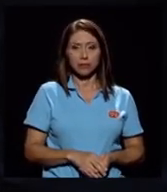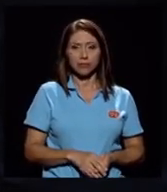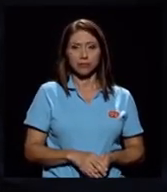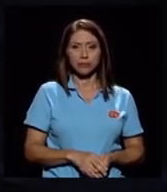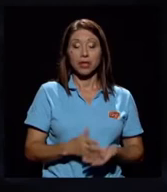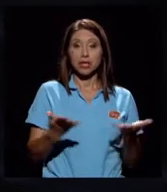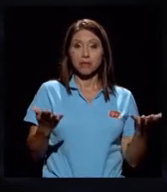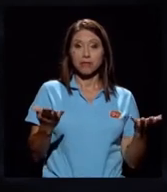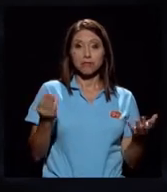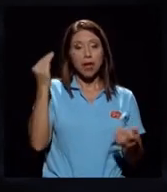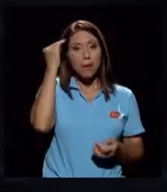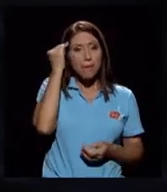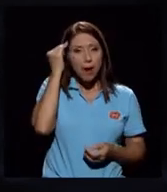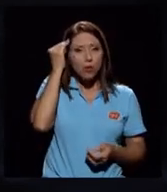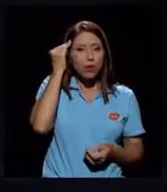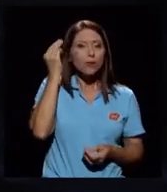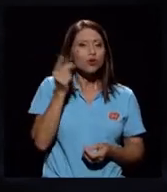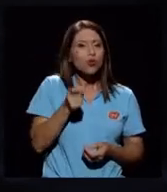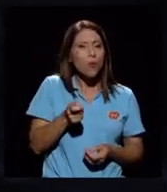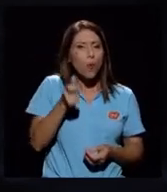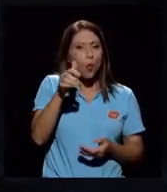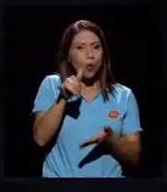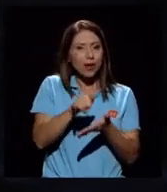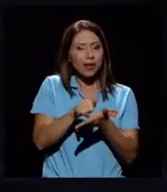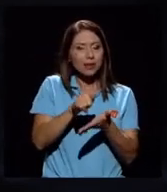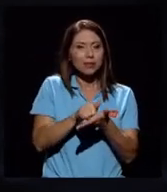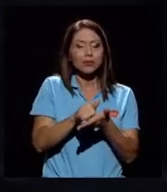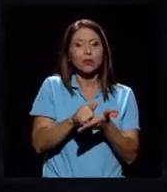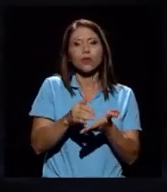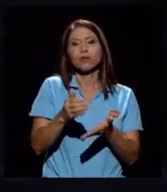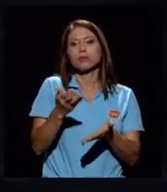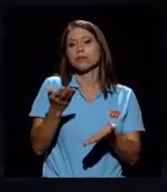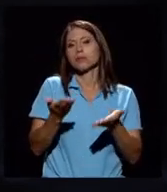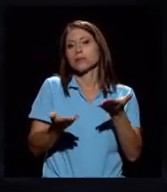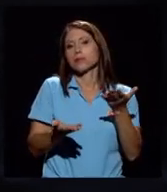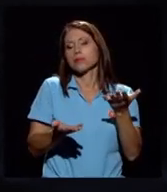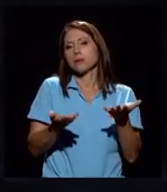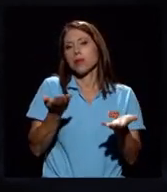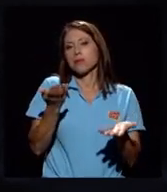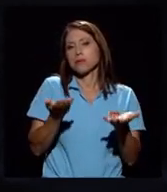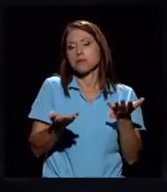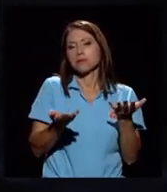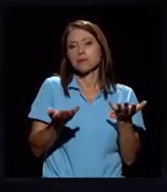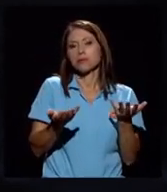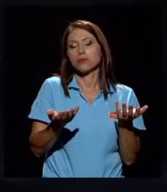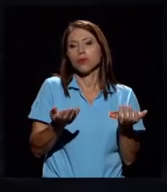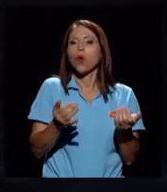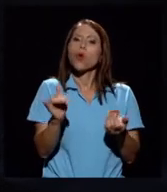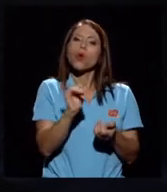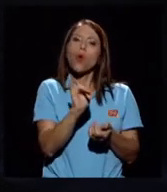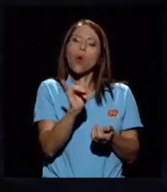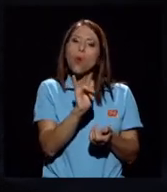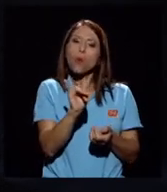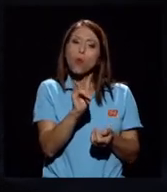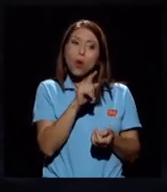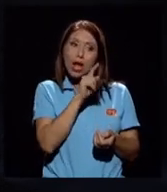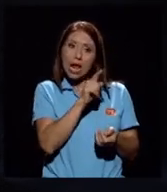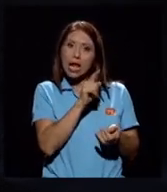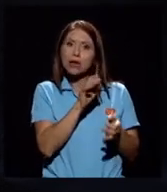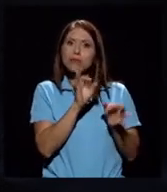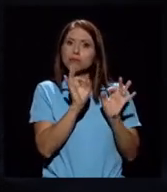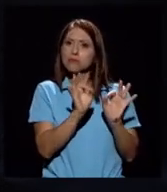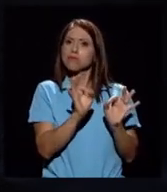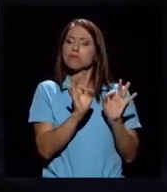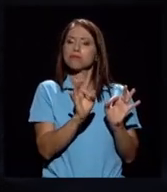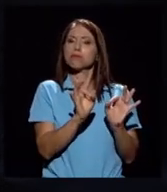maduremos un poco en esto y tal vez un poco como ha hecho una precisa y ordenada